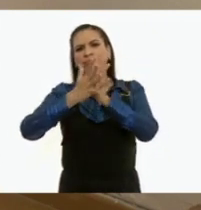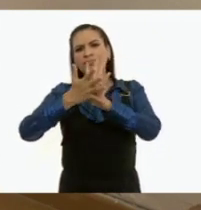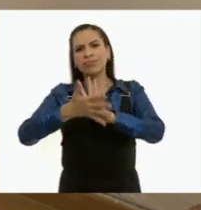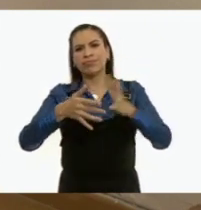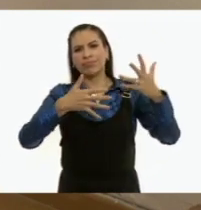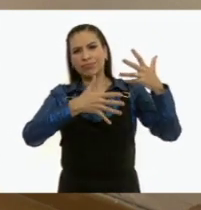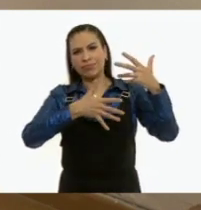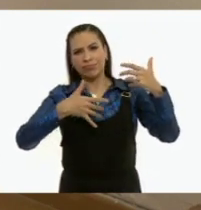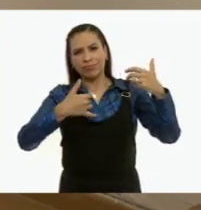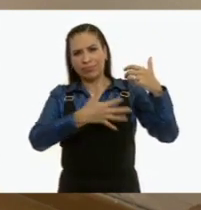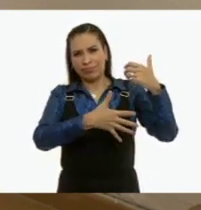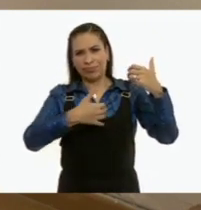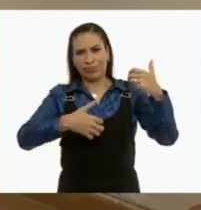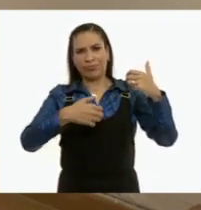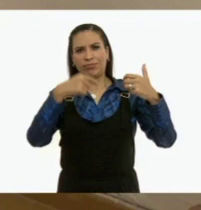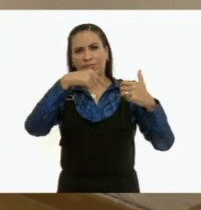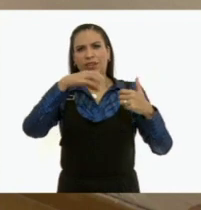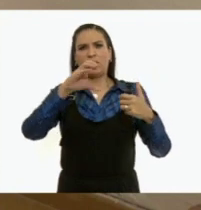se fue dando